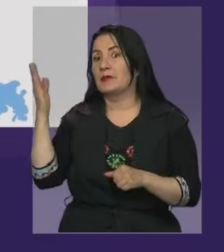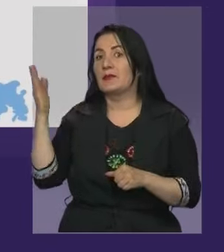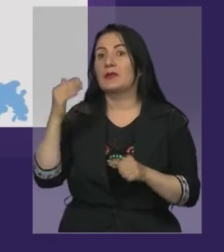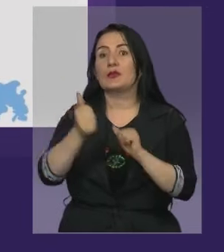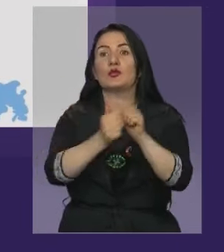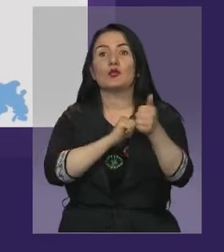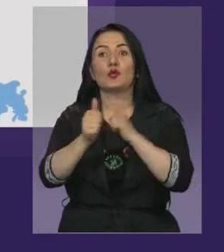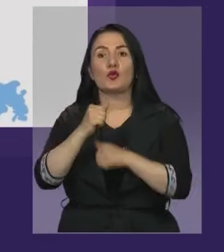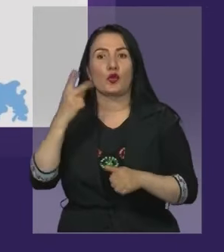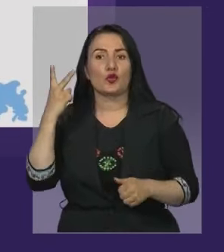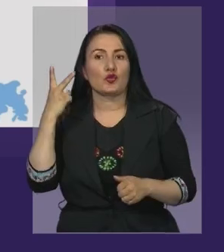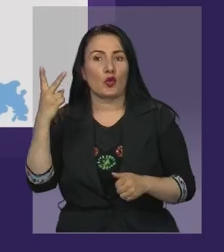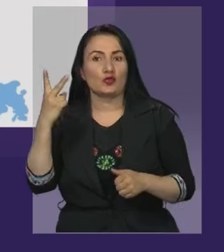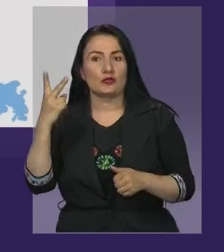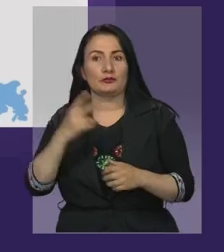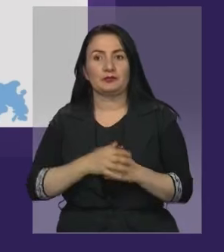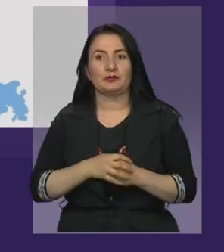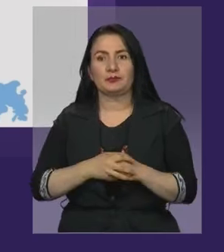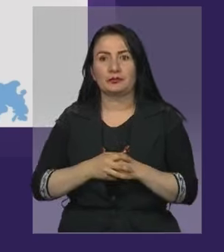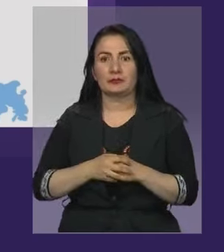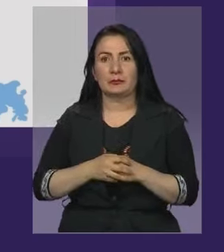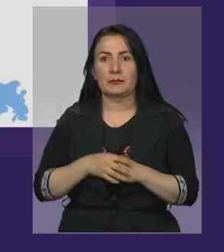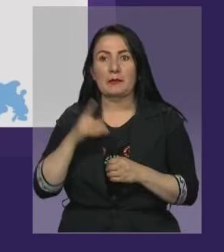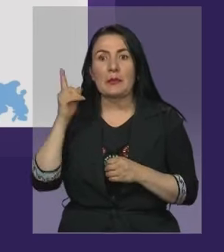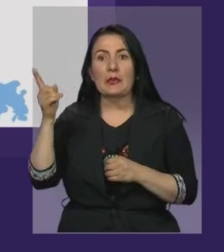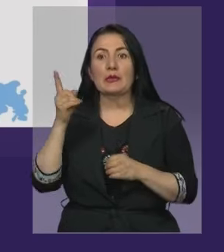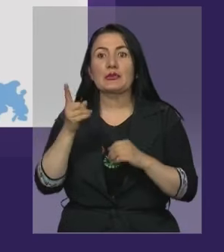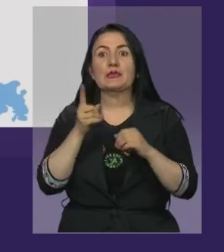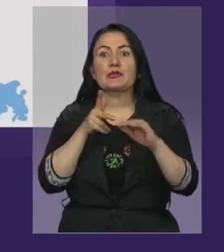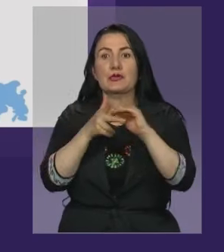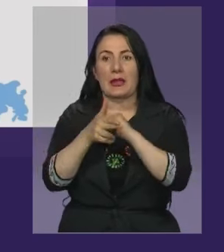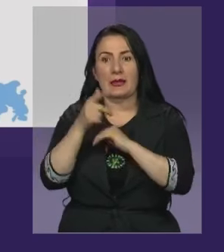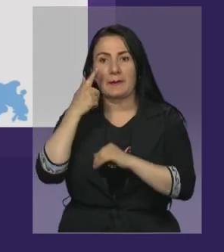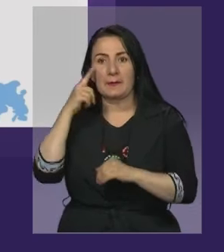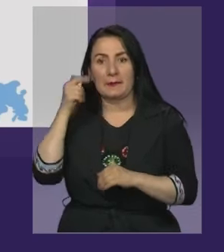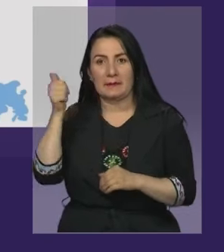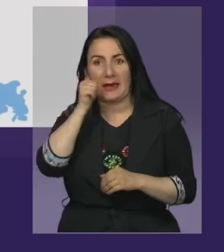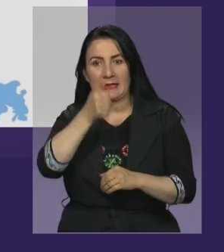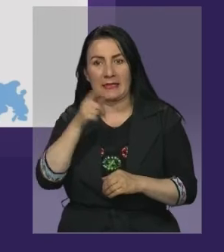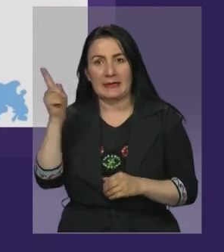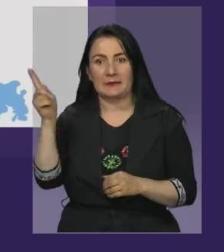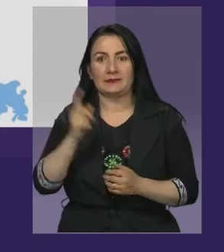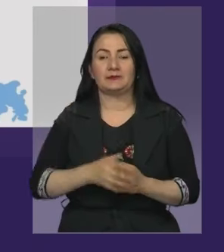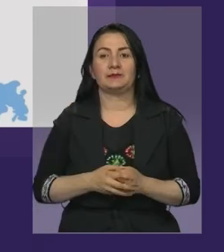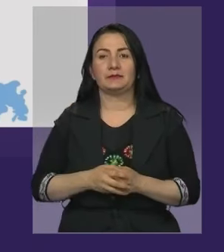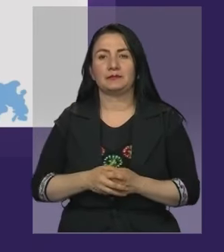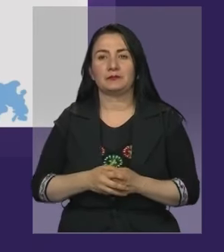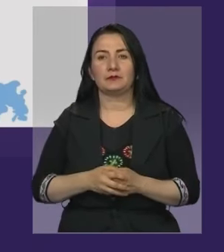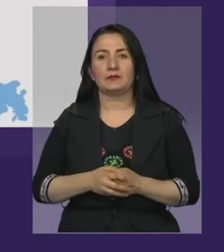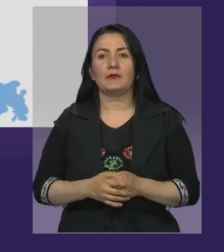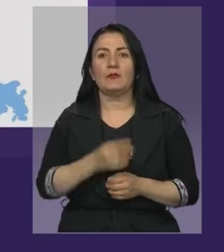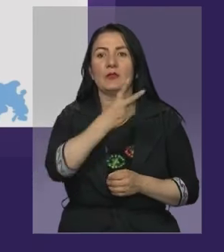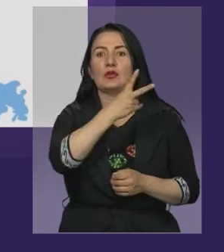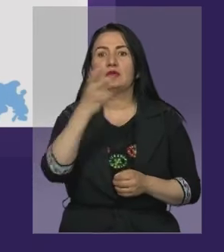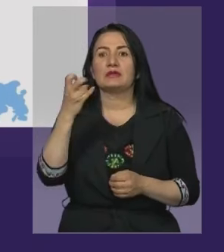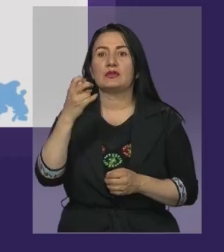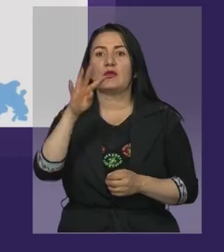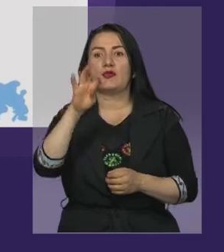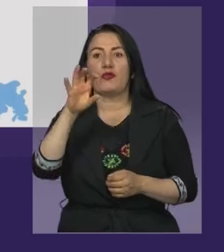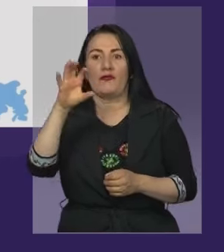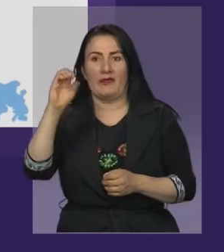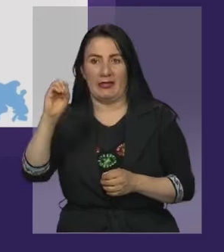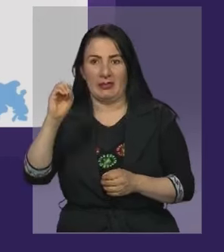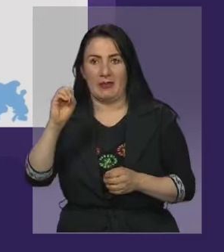el turno 2. Y vamos a ver cómo va a ser ese corte de mañana para que no esté desprevenido. En total, serán 290 barrios